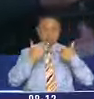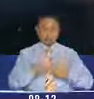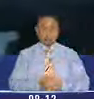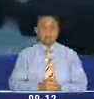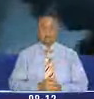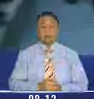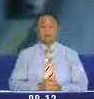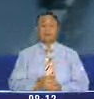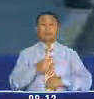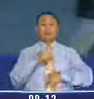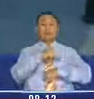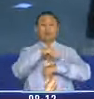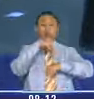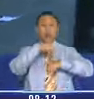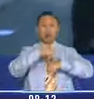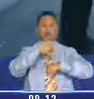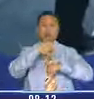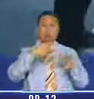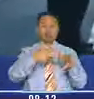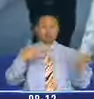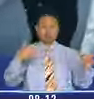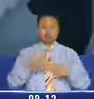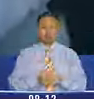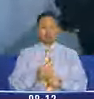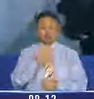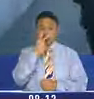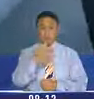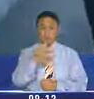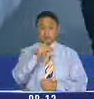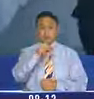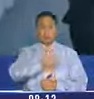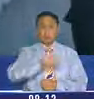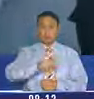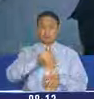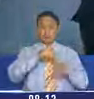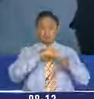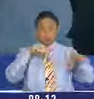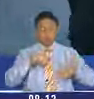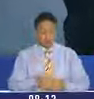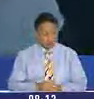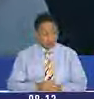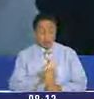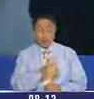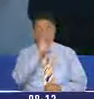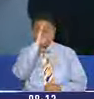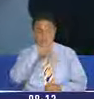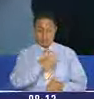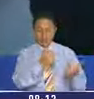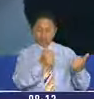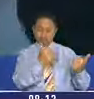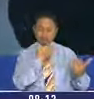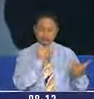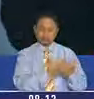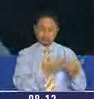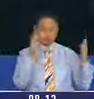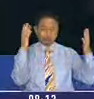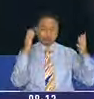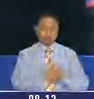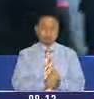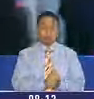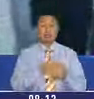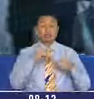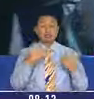las horas picos. Y como podemos ver, pues la ciudadanía también pues aplaude el trabajo que viene haciendo la Policía Nacional. Y este es un